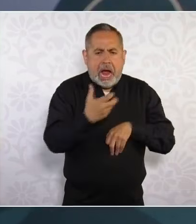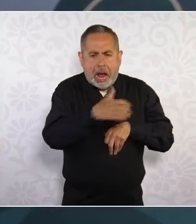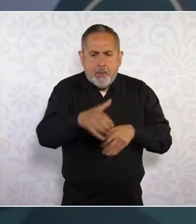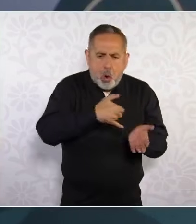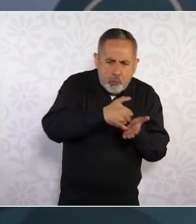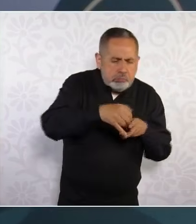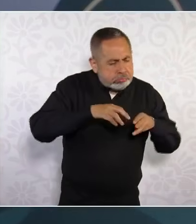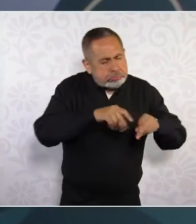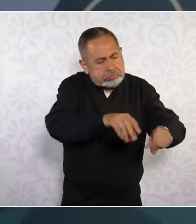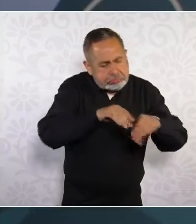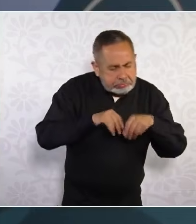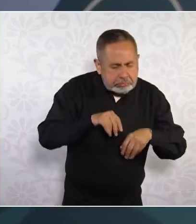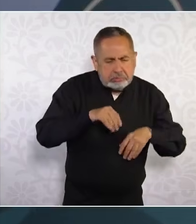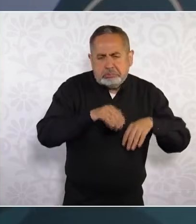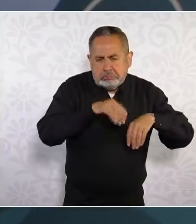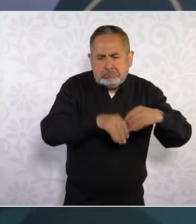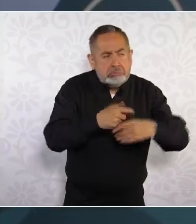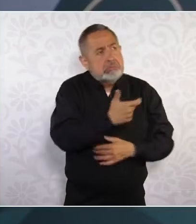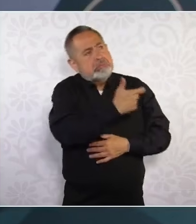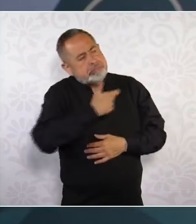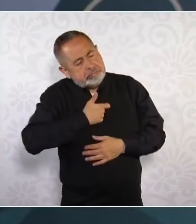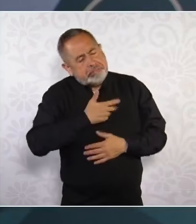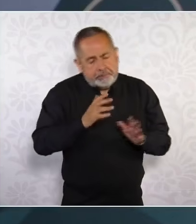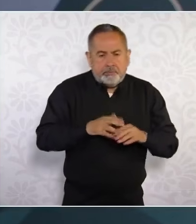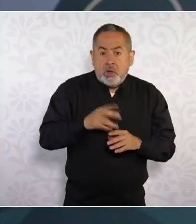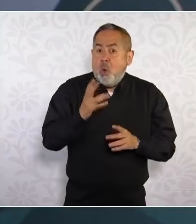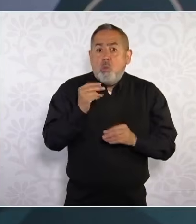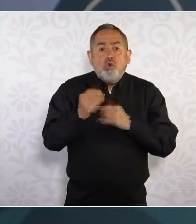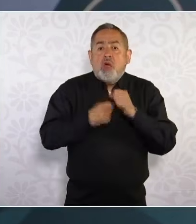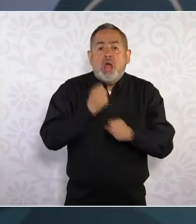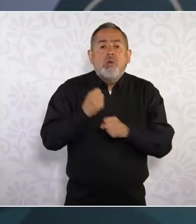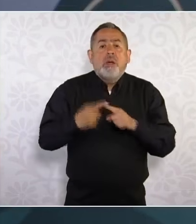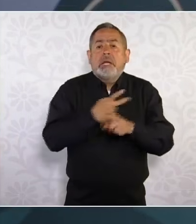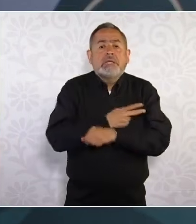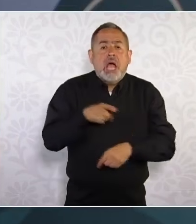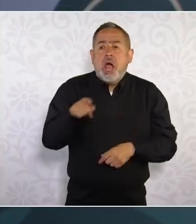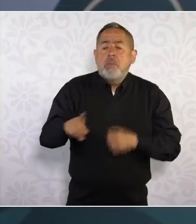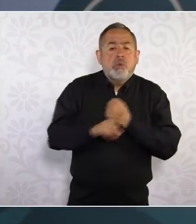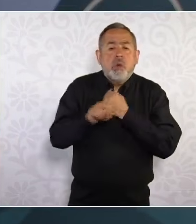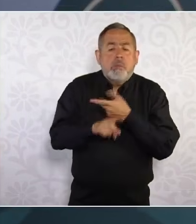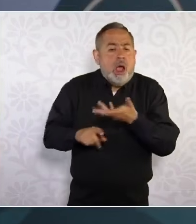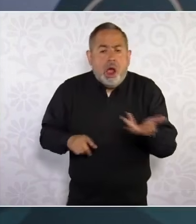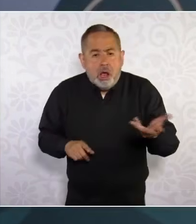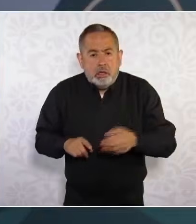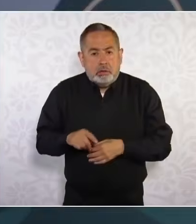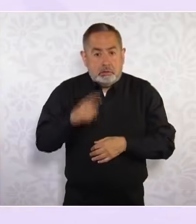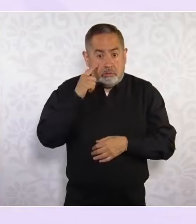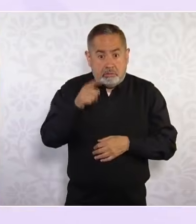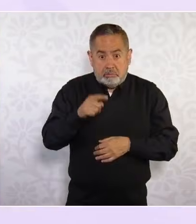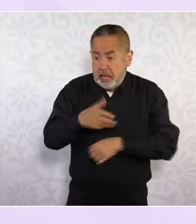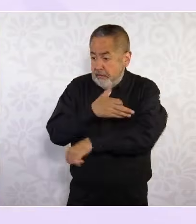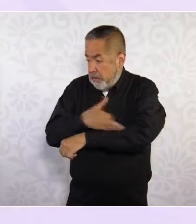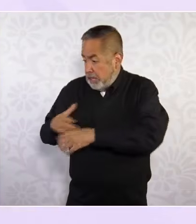Durante muchos años parte del problema de las y los jornaleros agrícolas era que llegaban con las